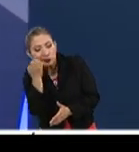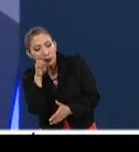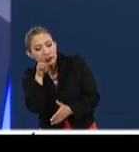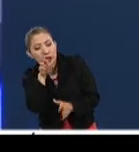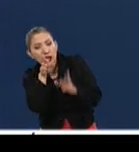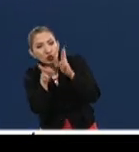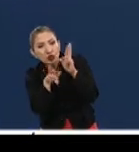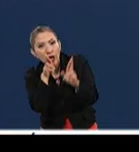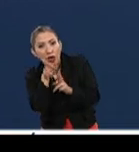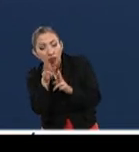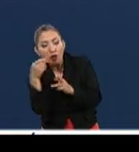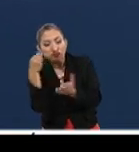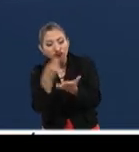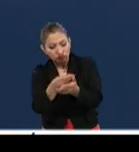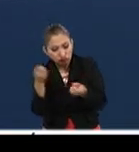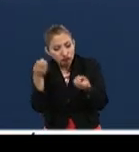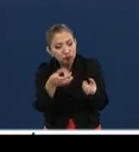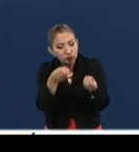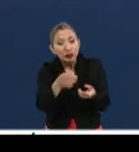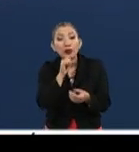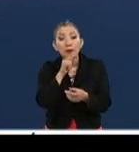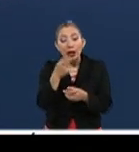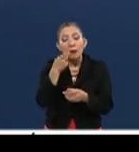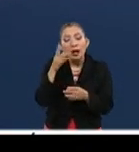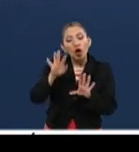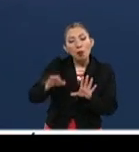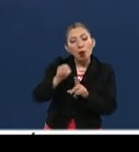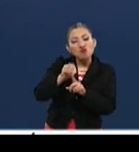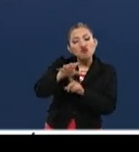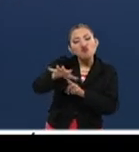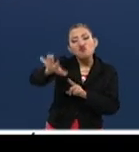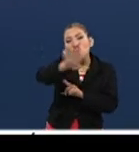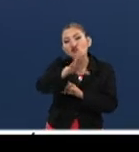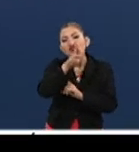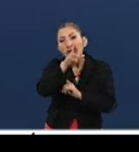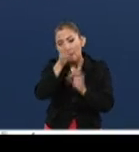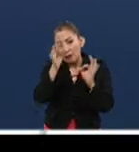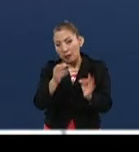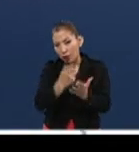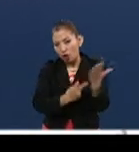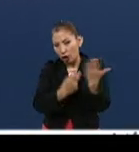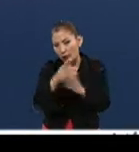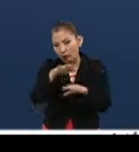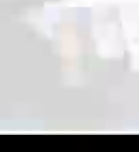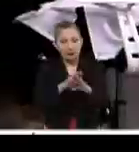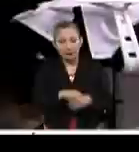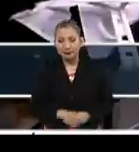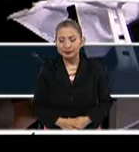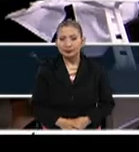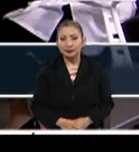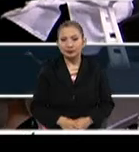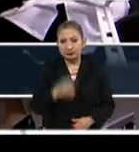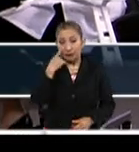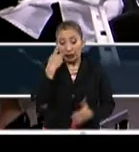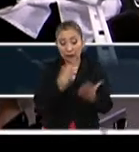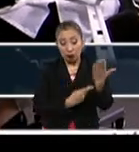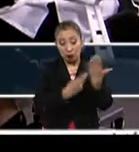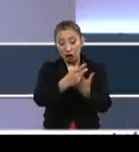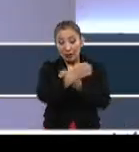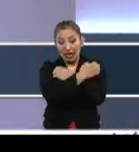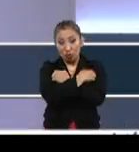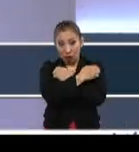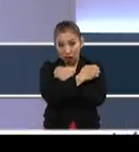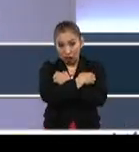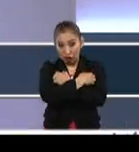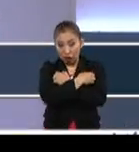evaluar cómo nos fue, nos van a dar retroalimentación y además nos van a hablar un poco del impacto que efectivamente logró tener el programa sobre la vida de los chavos. Te decía, es un programa